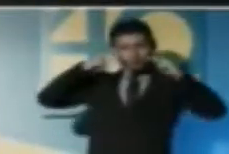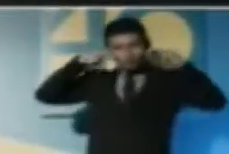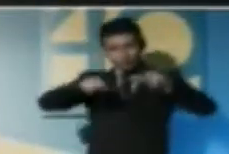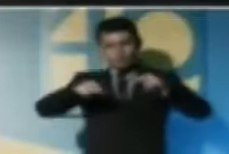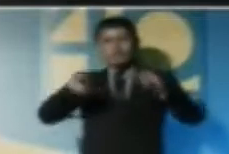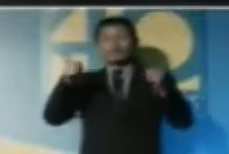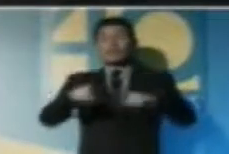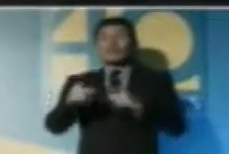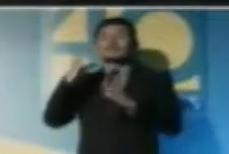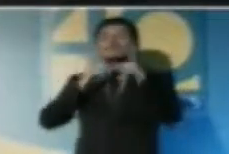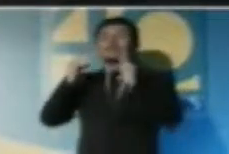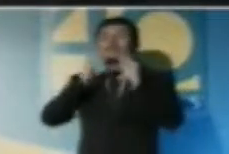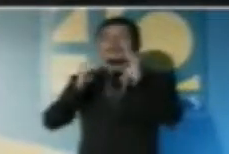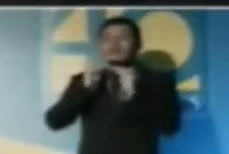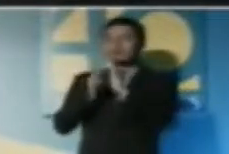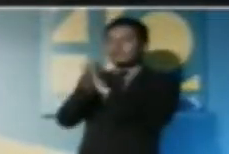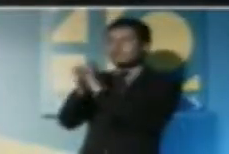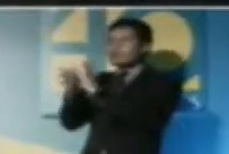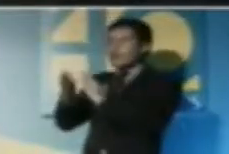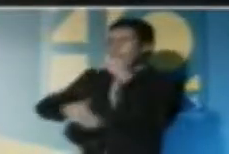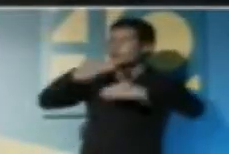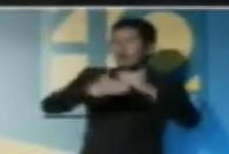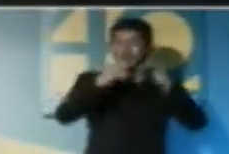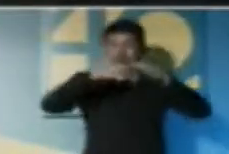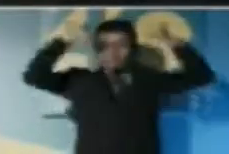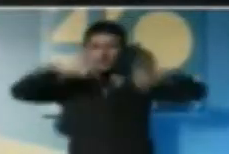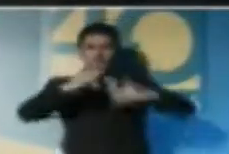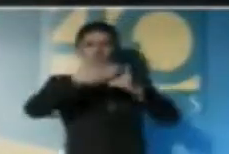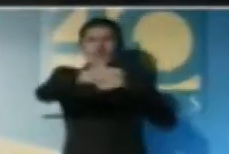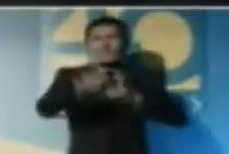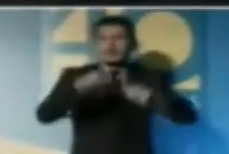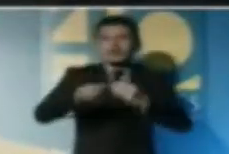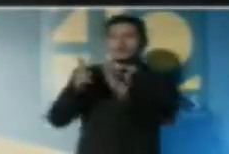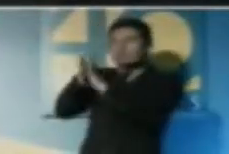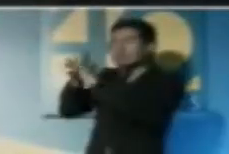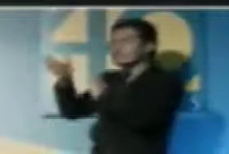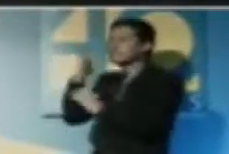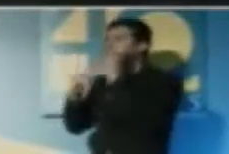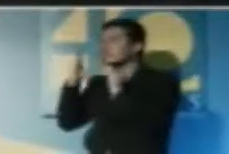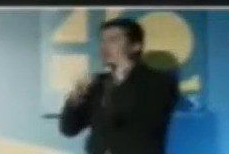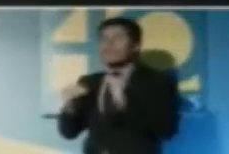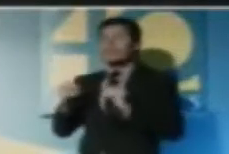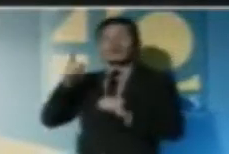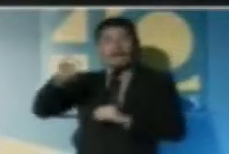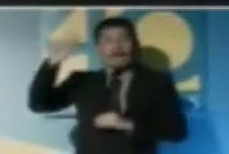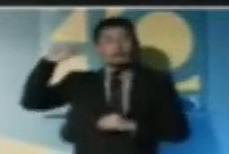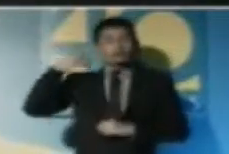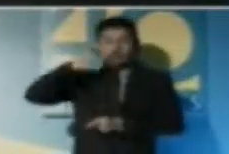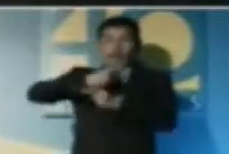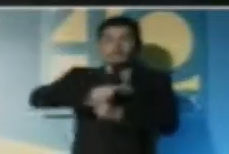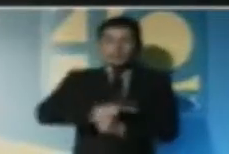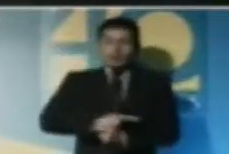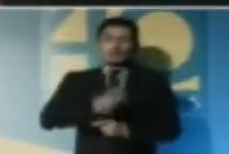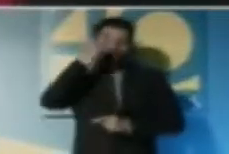sus experiencias sobre sus respectivos procesos en la etapa de posconflicto, conocer los aciertos que tuvieron a la par de